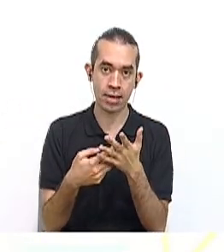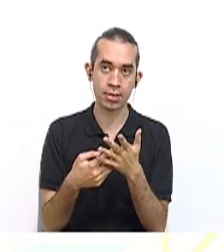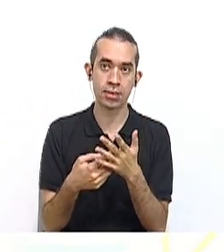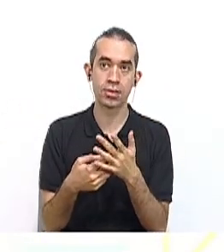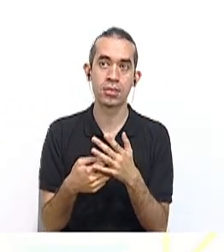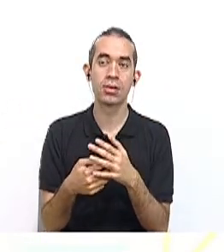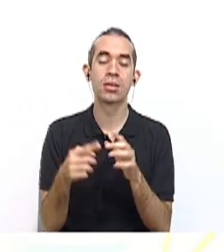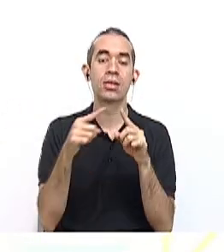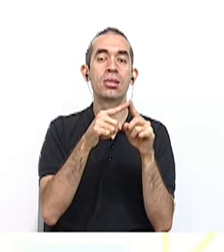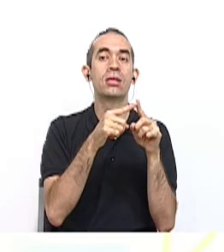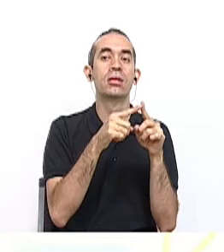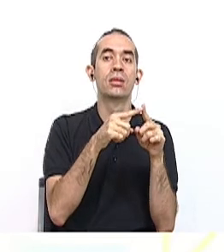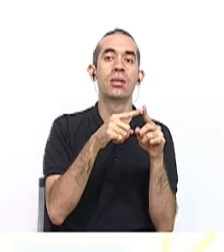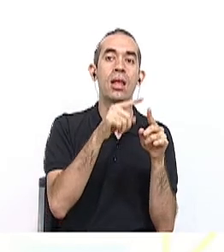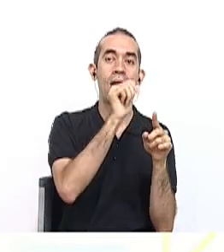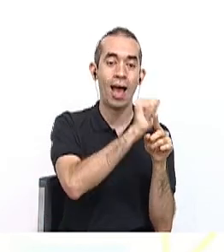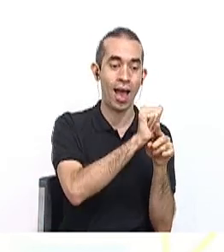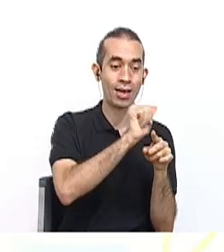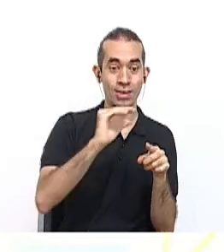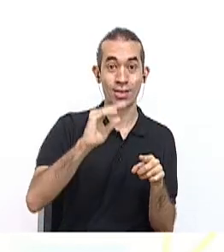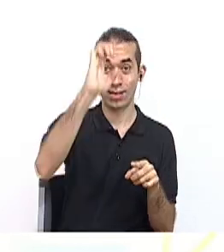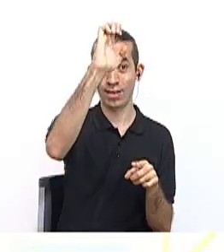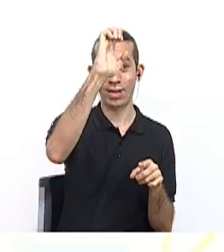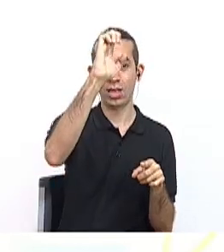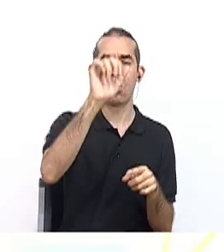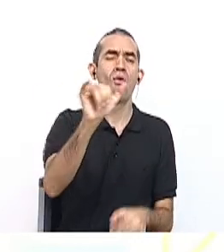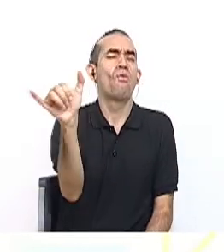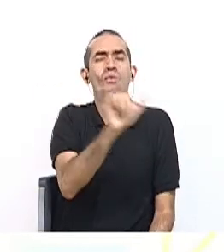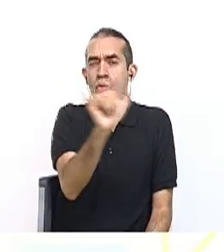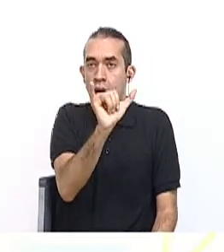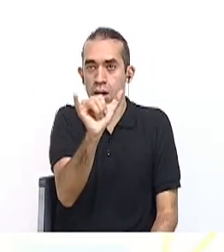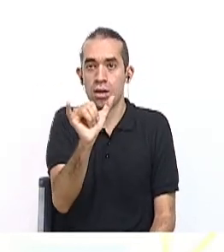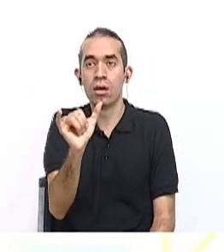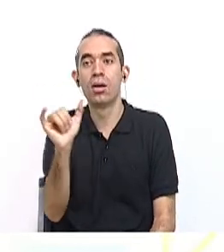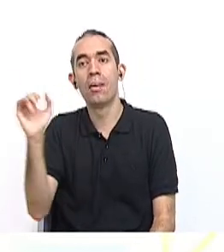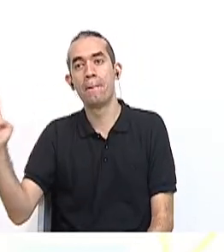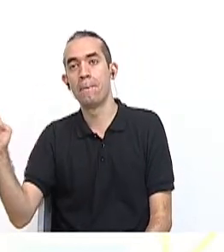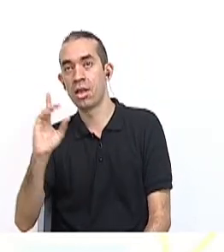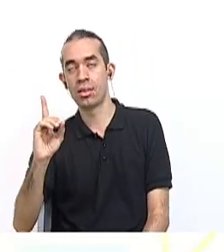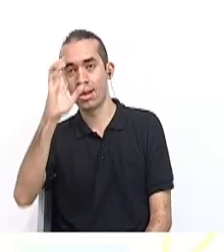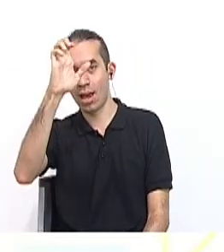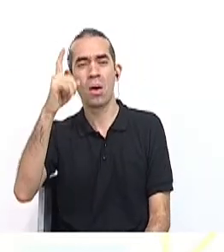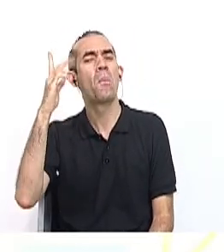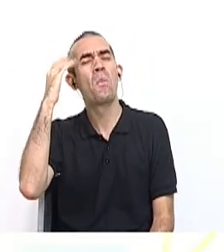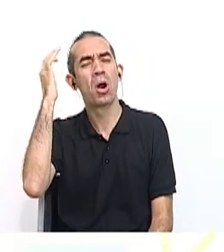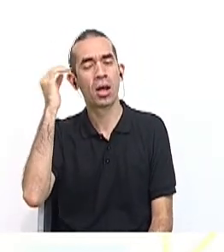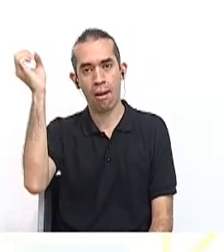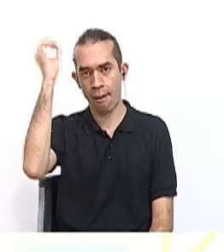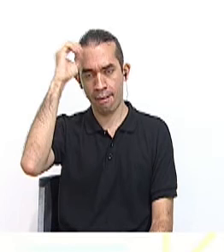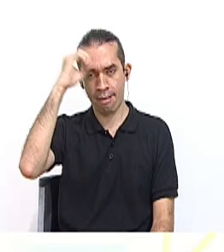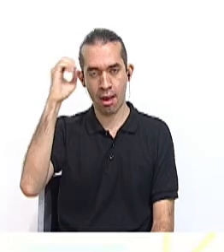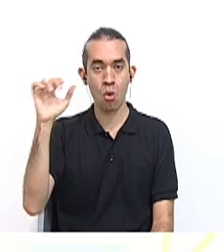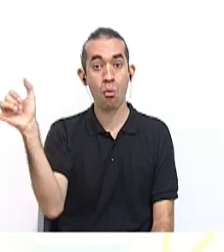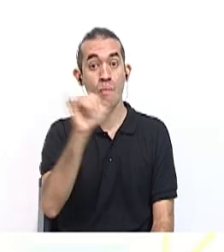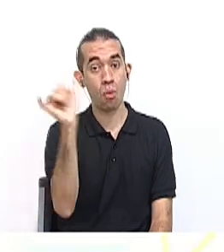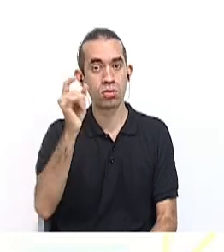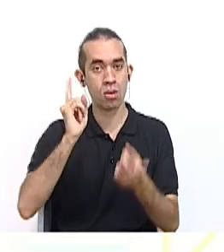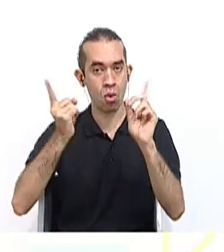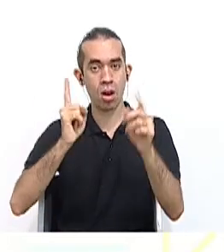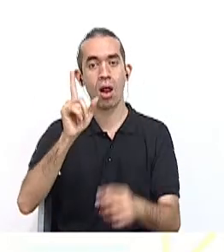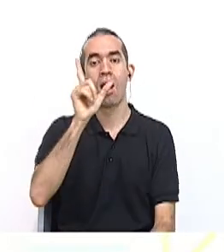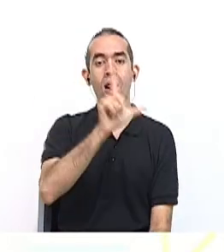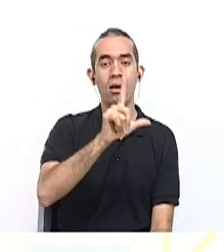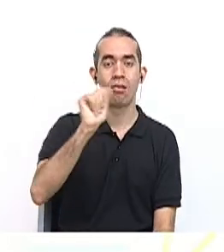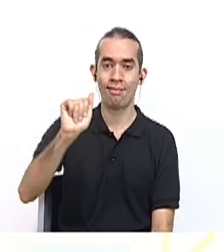el triángulo ACE va a ser congruente al triángulo BDE por el criterio de congruencia